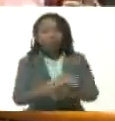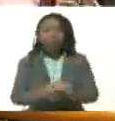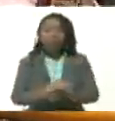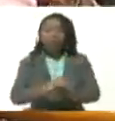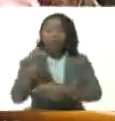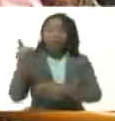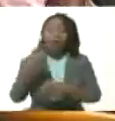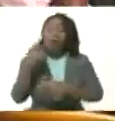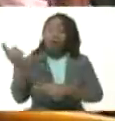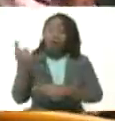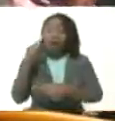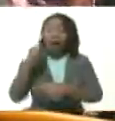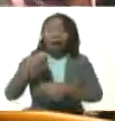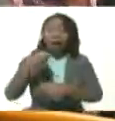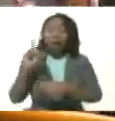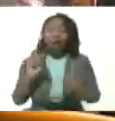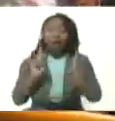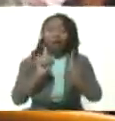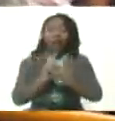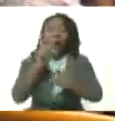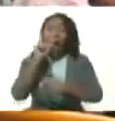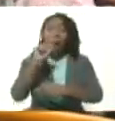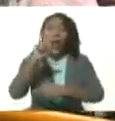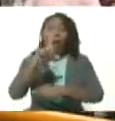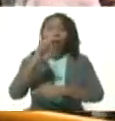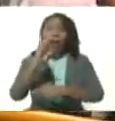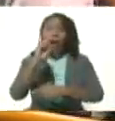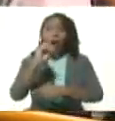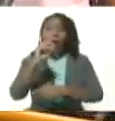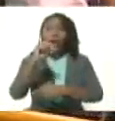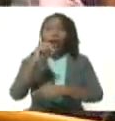Enider, por aquí se acercó Leonardo.